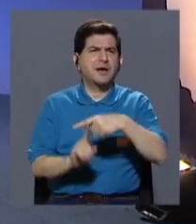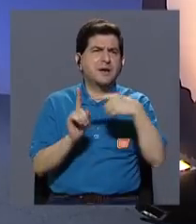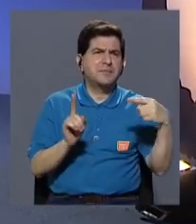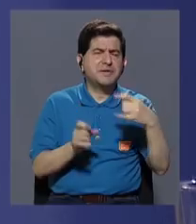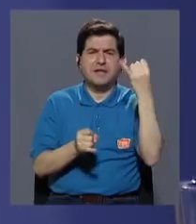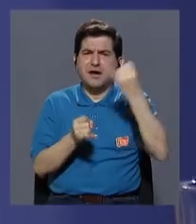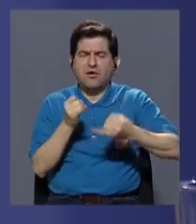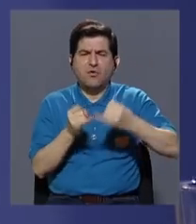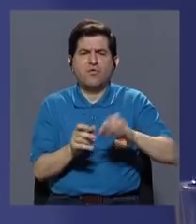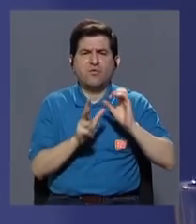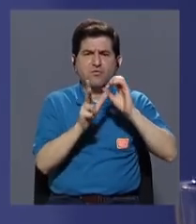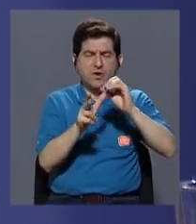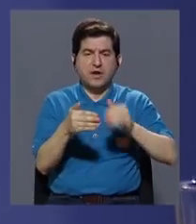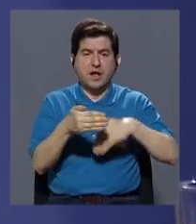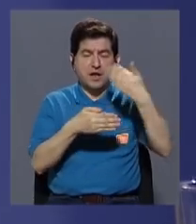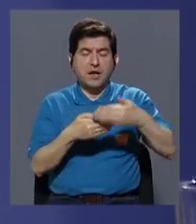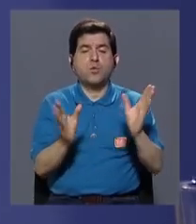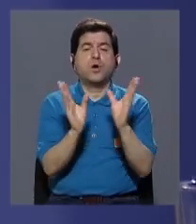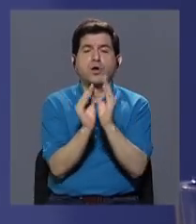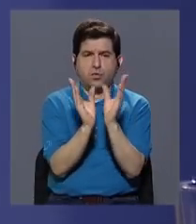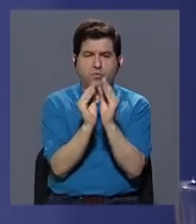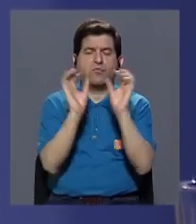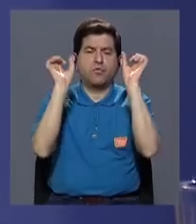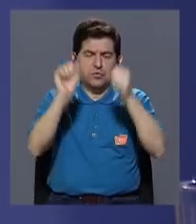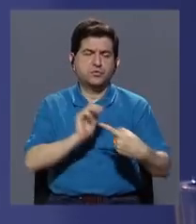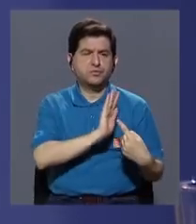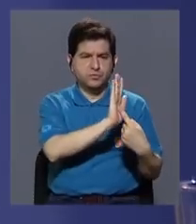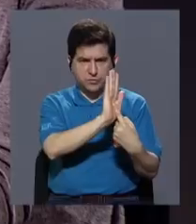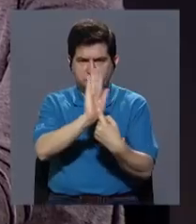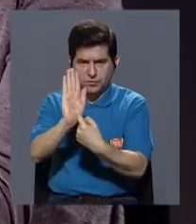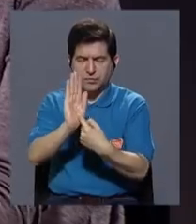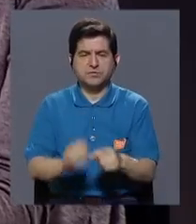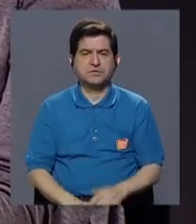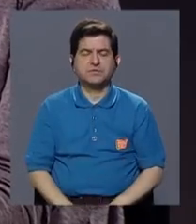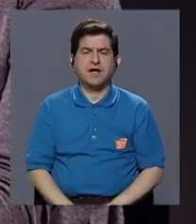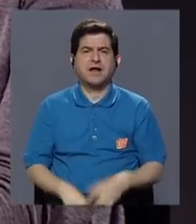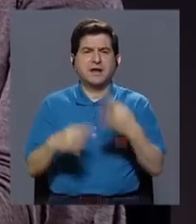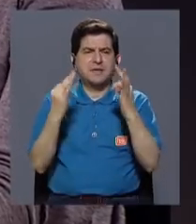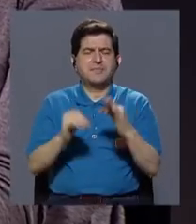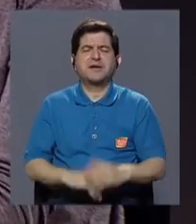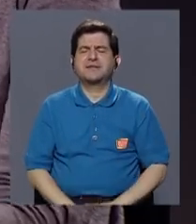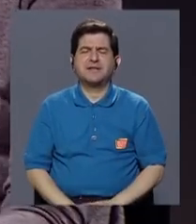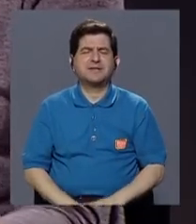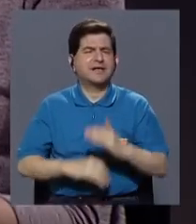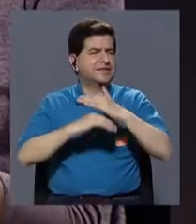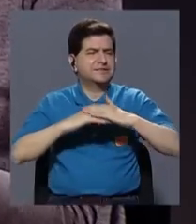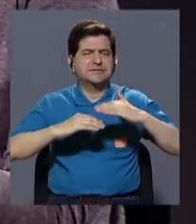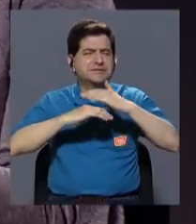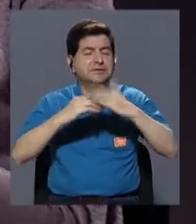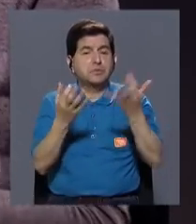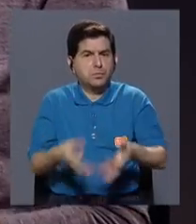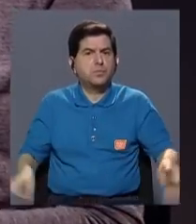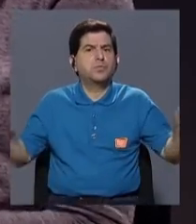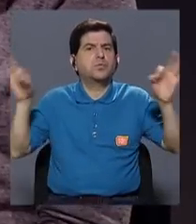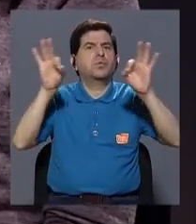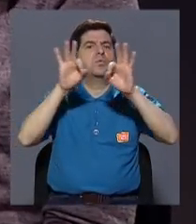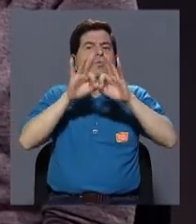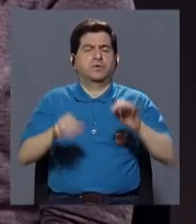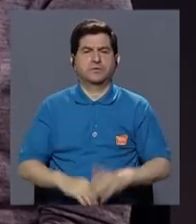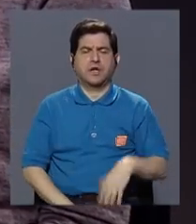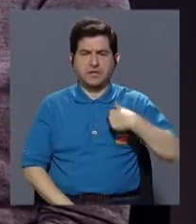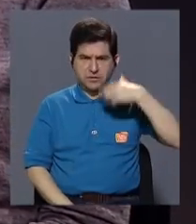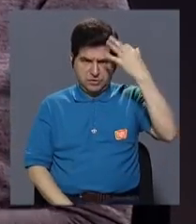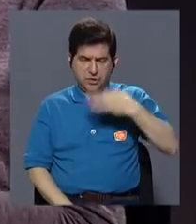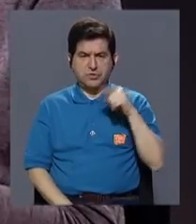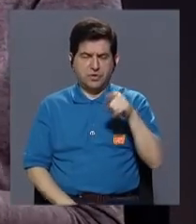de octubre y luego si vamos a buscar foros para para llevarlo a bueno a encontrar un poco verdad me parece importante que esto